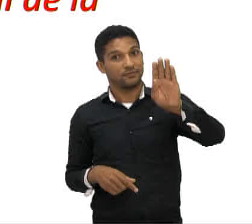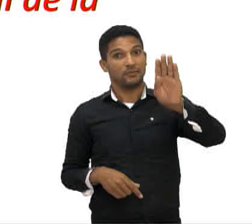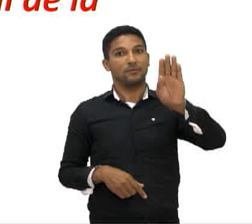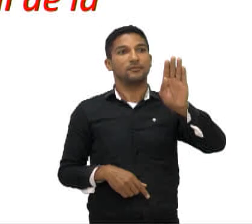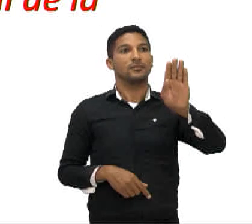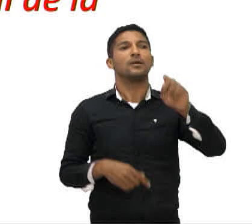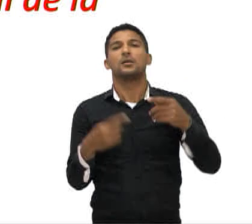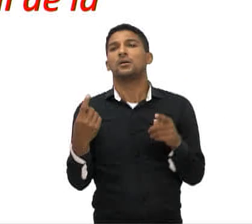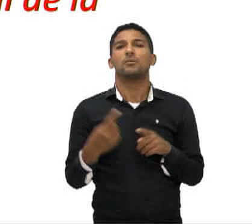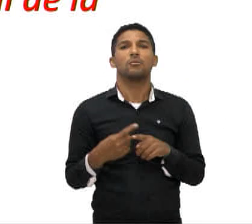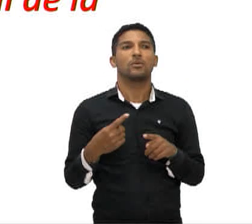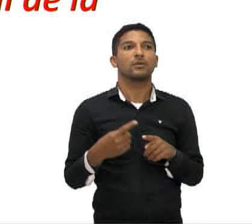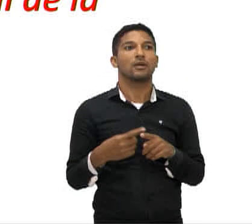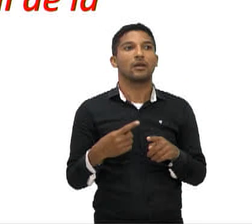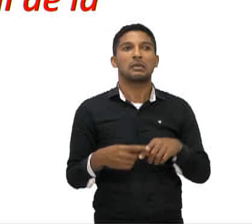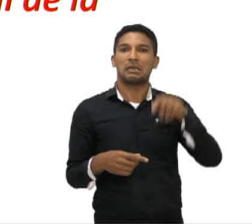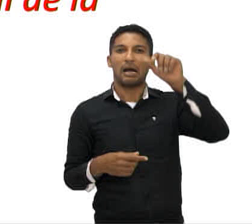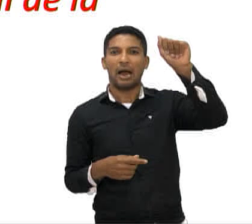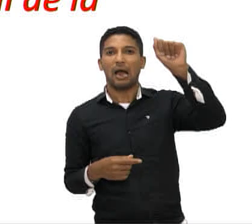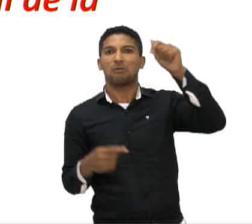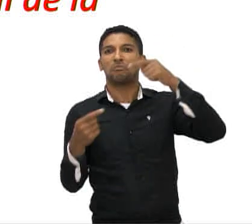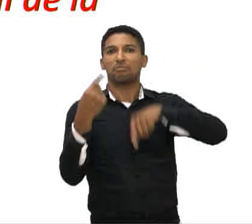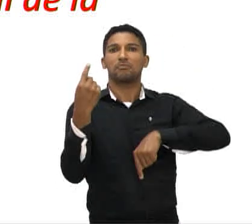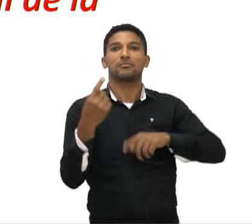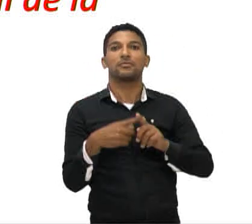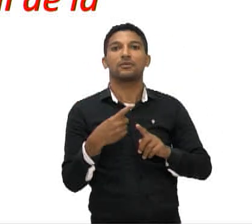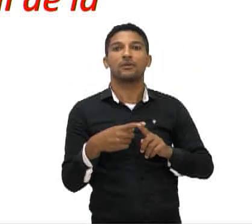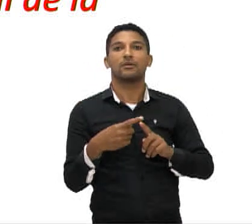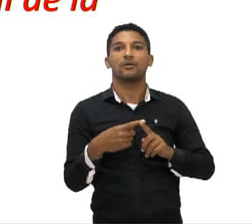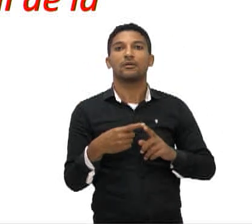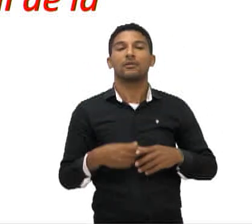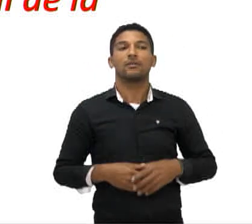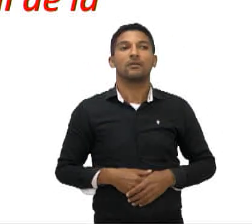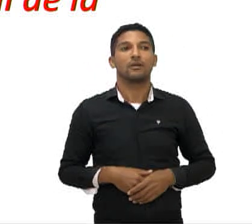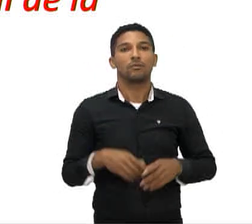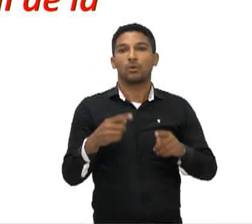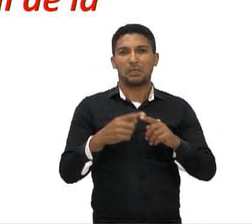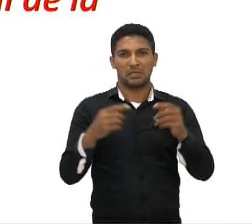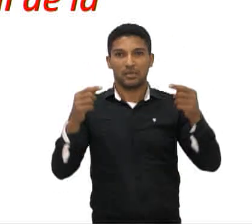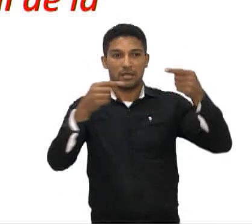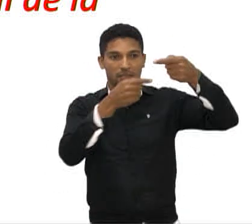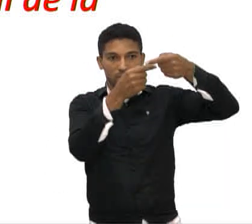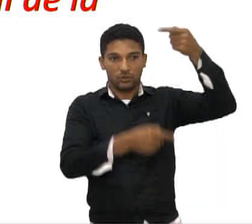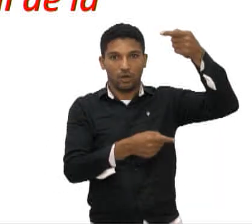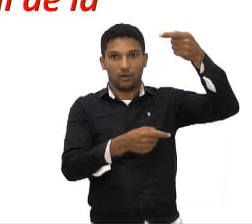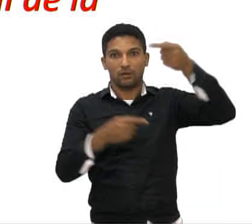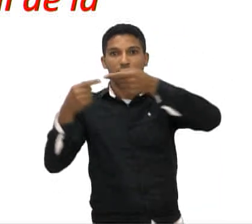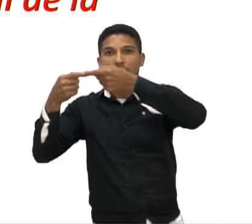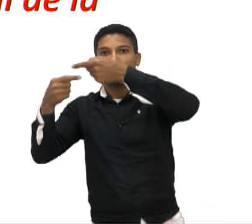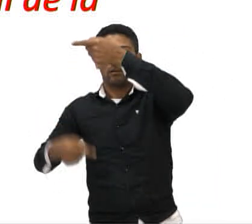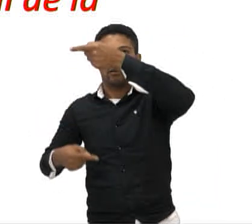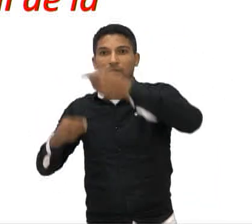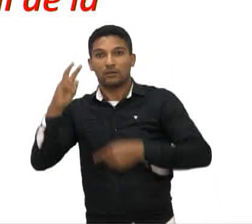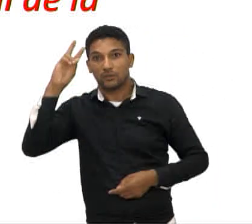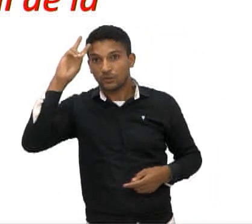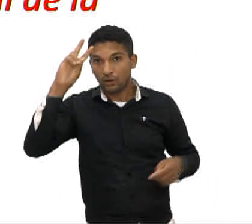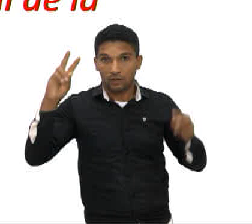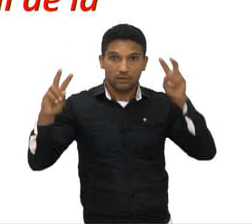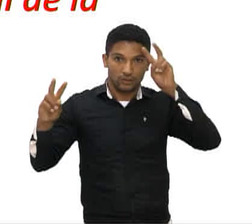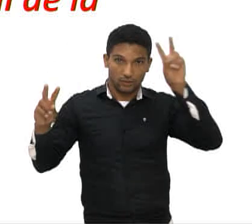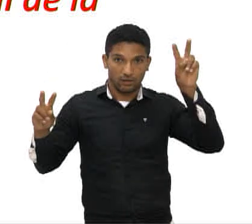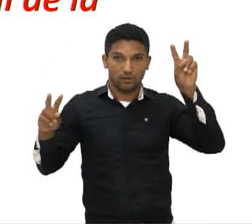letra B. ¿Por qué no es correcto la letra A? No hay como compararlas. Los personajes, el ambiente